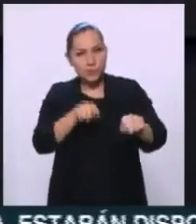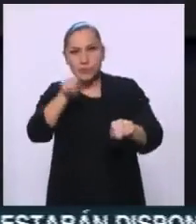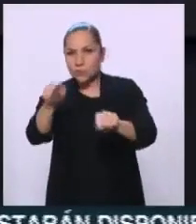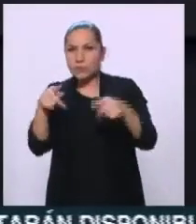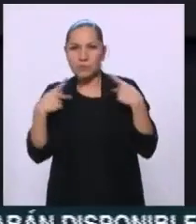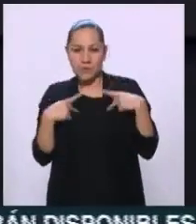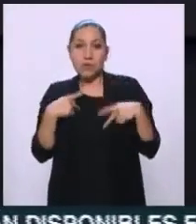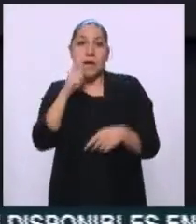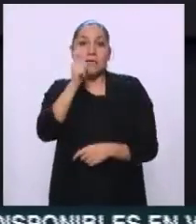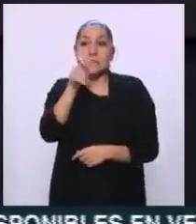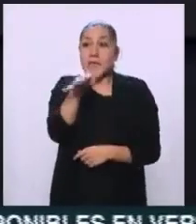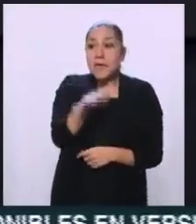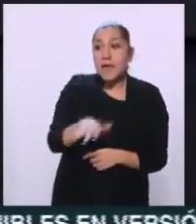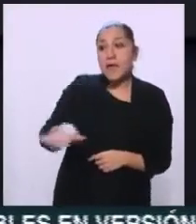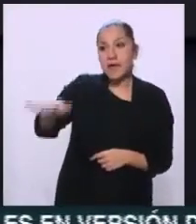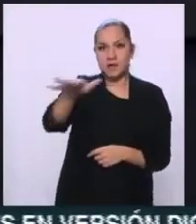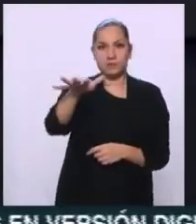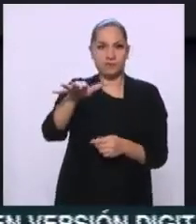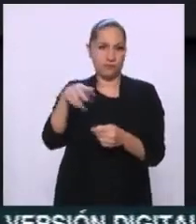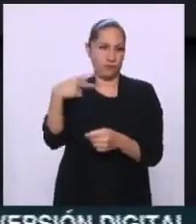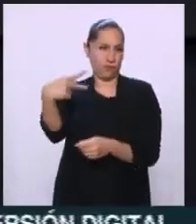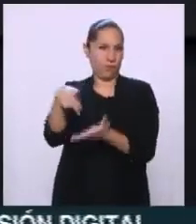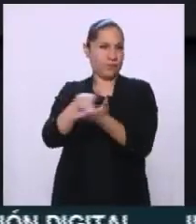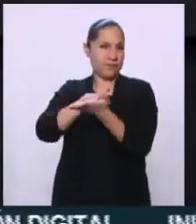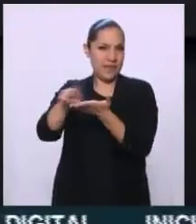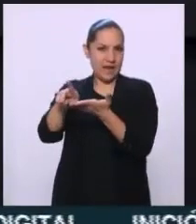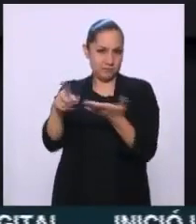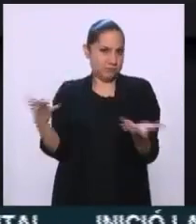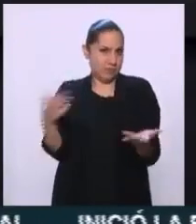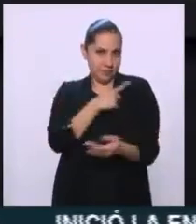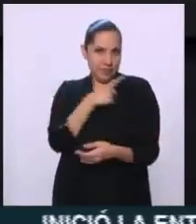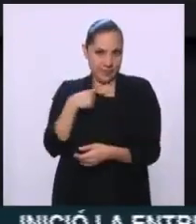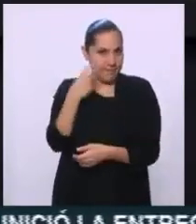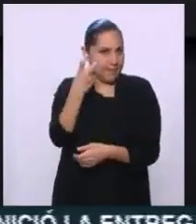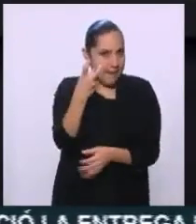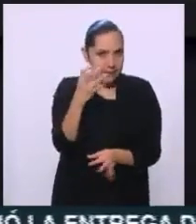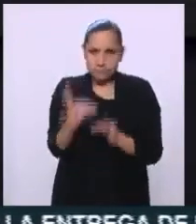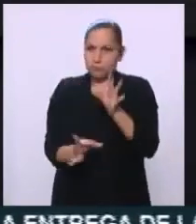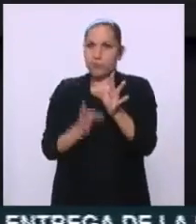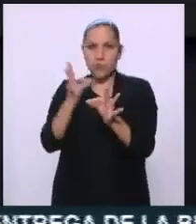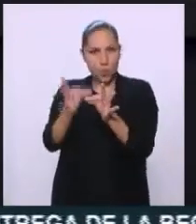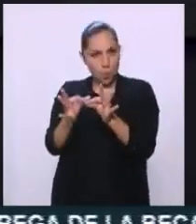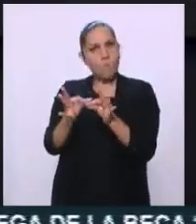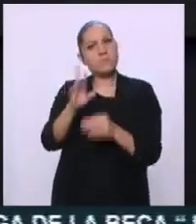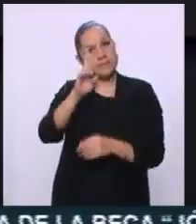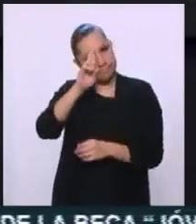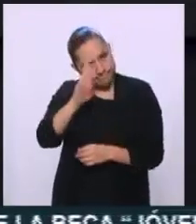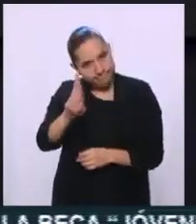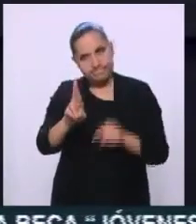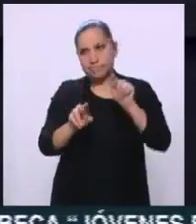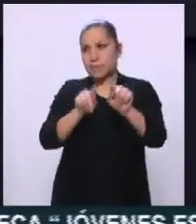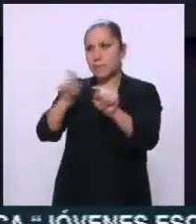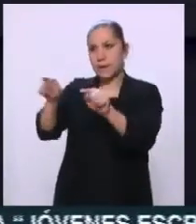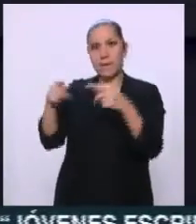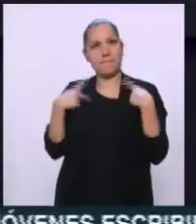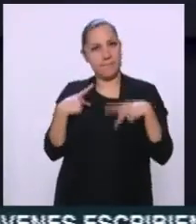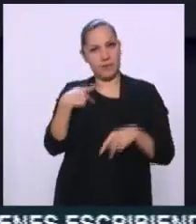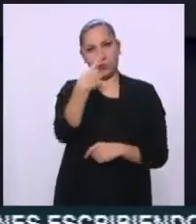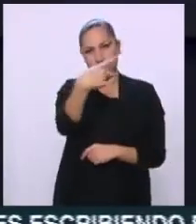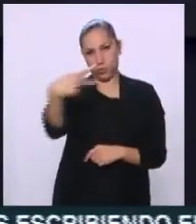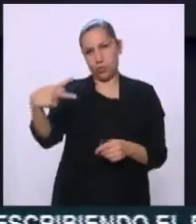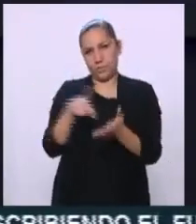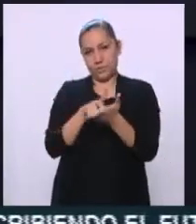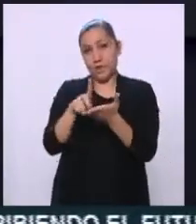derechos sociales, sino que es un derecho de la gente, y que ahora cualquier gobierno está obligado a cumplirlos, porque